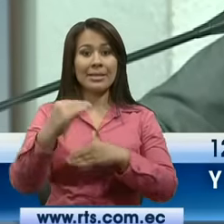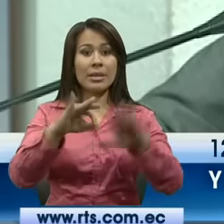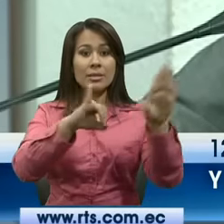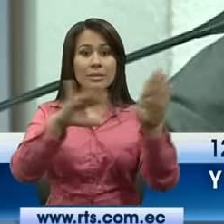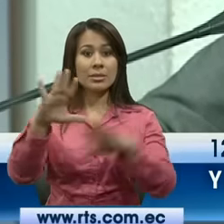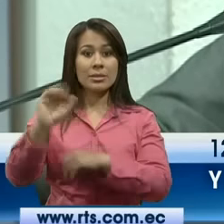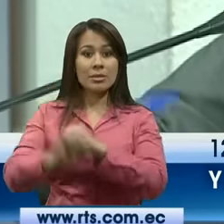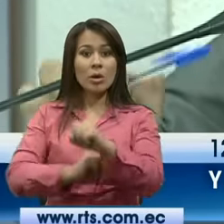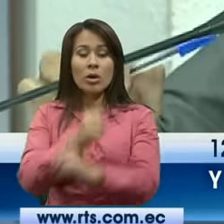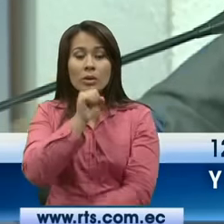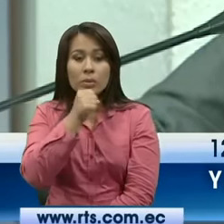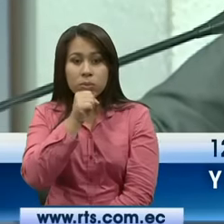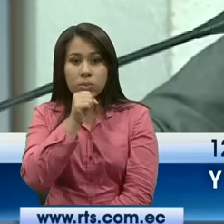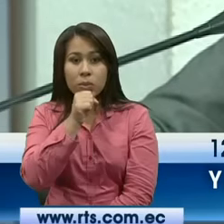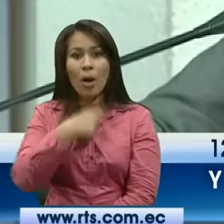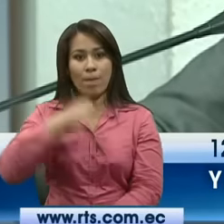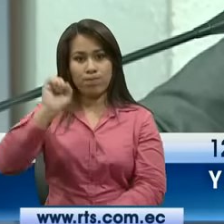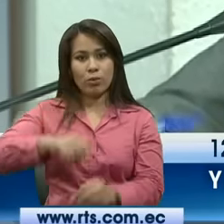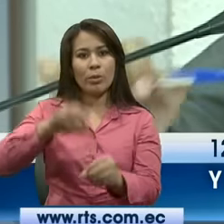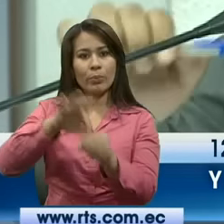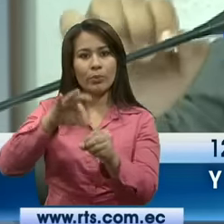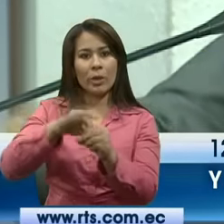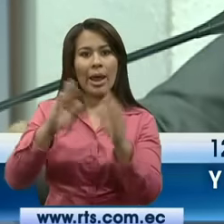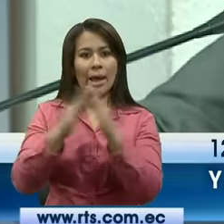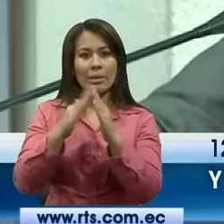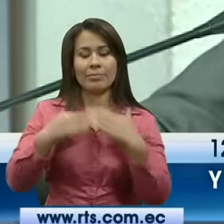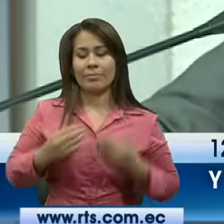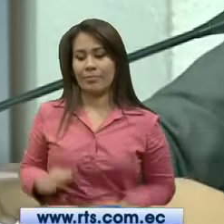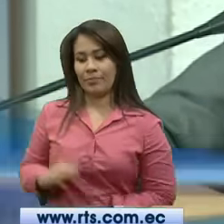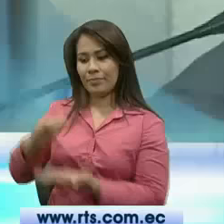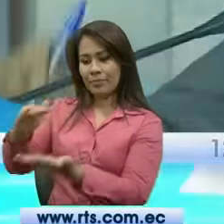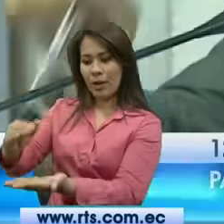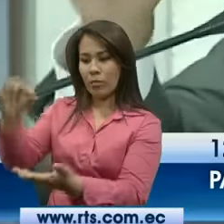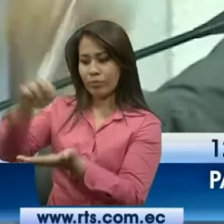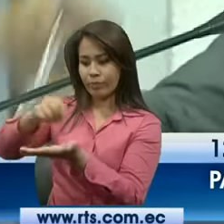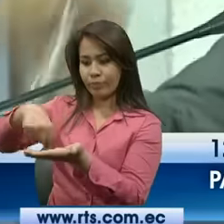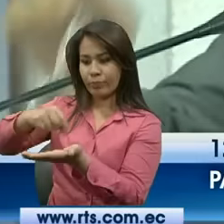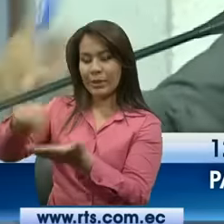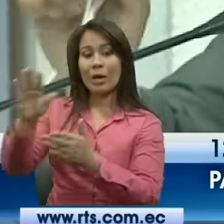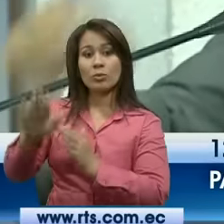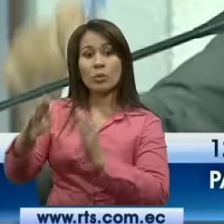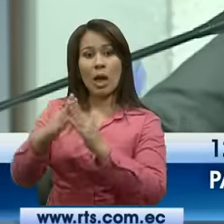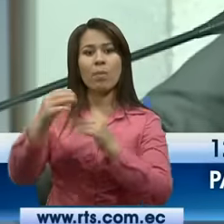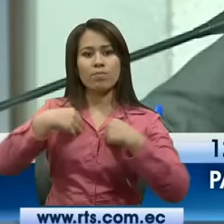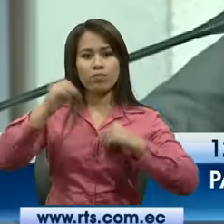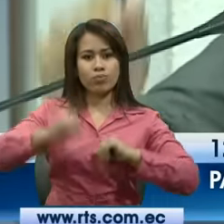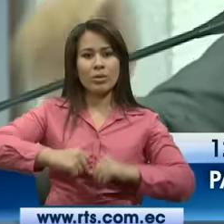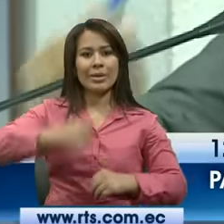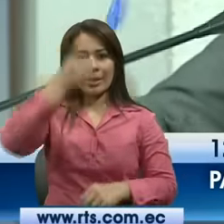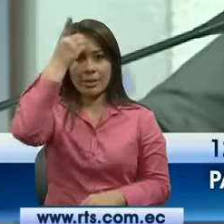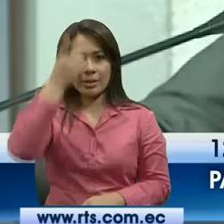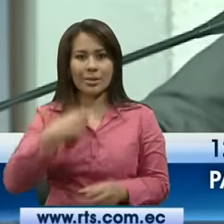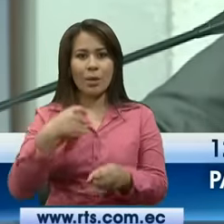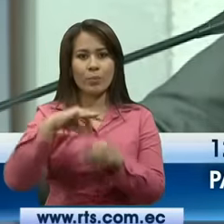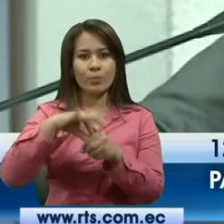edad, para que ellos voten en su casa, para que ellos tengan esa facilidad, para que ellos puedan expresar su